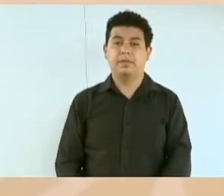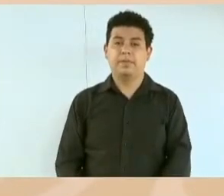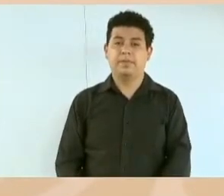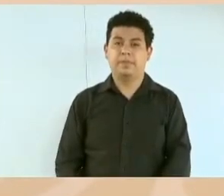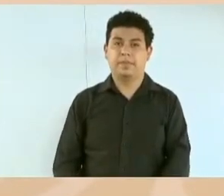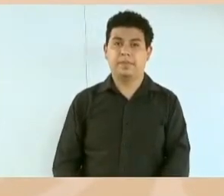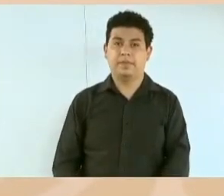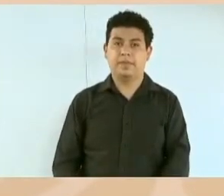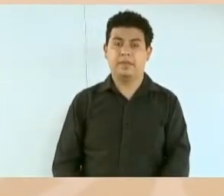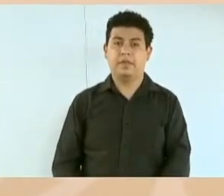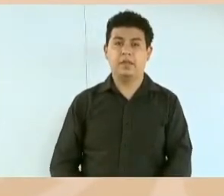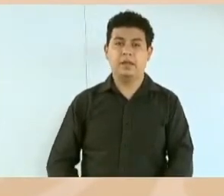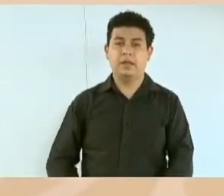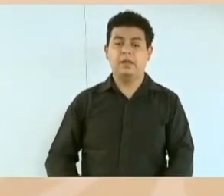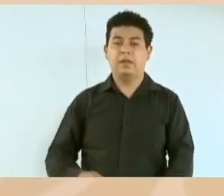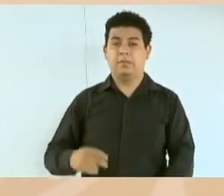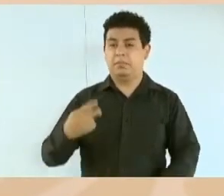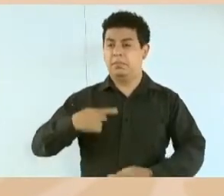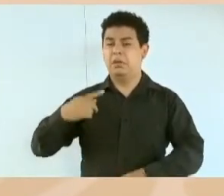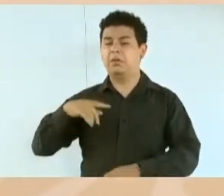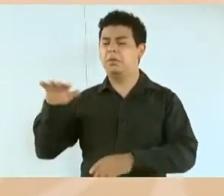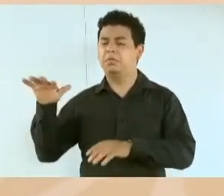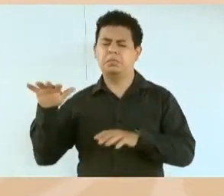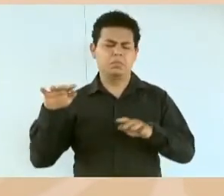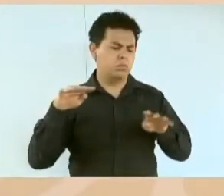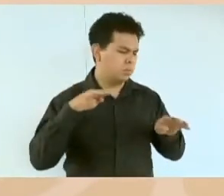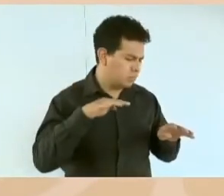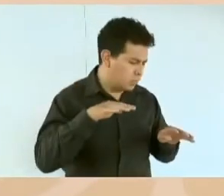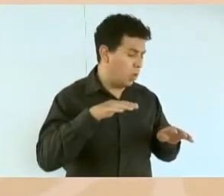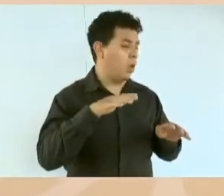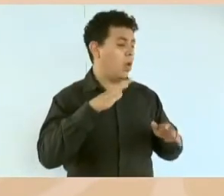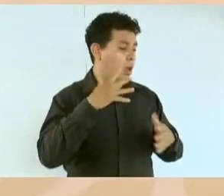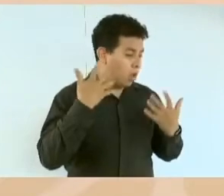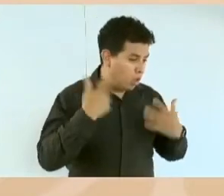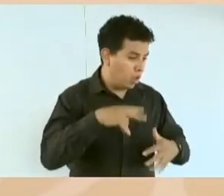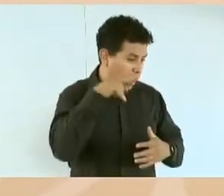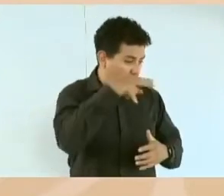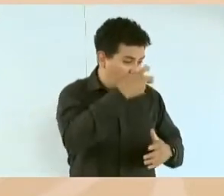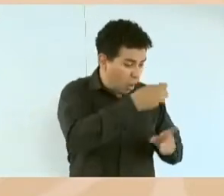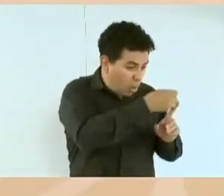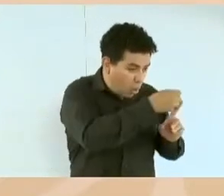esta organización, repito, excepcional, extraordinaria,